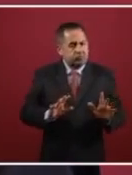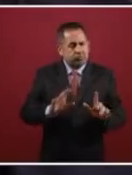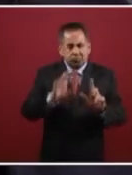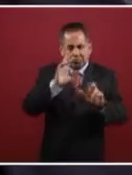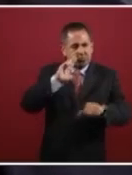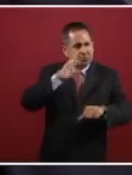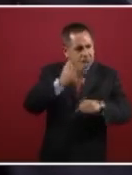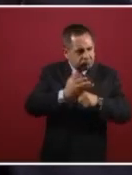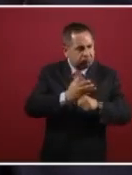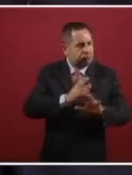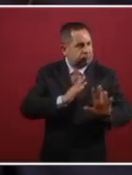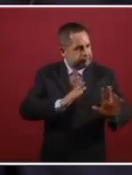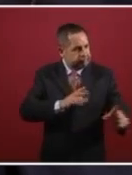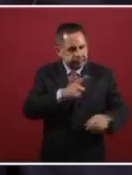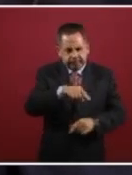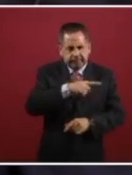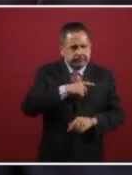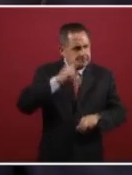responsable,